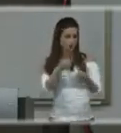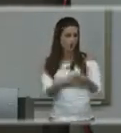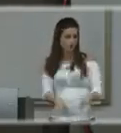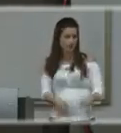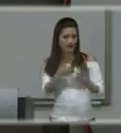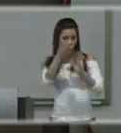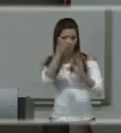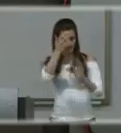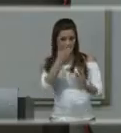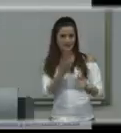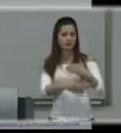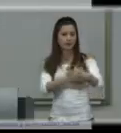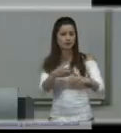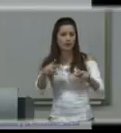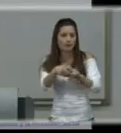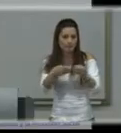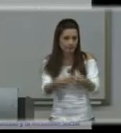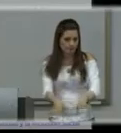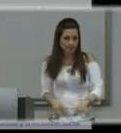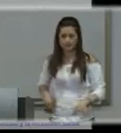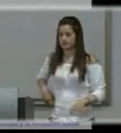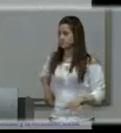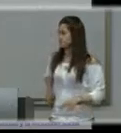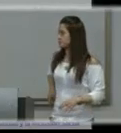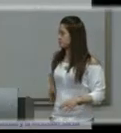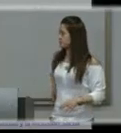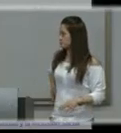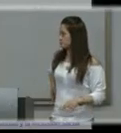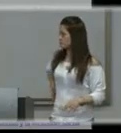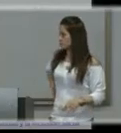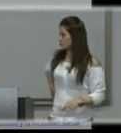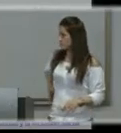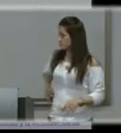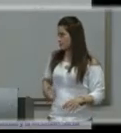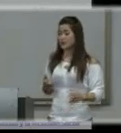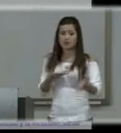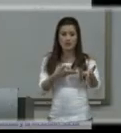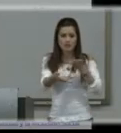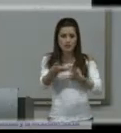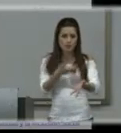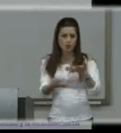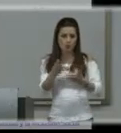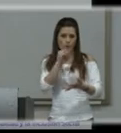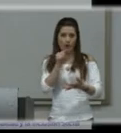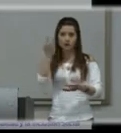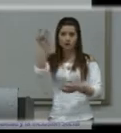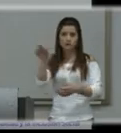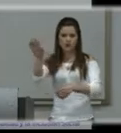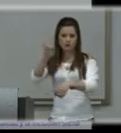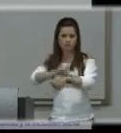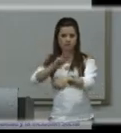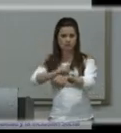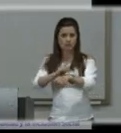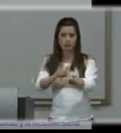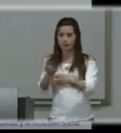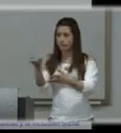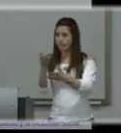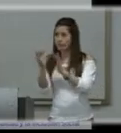Los procedimientos, no hay interacción cuando hay interdicción, entonces la interacción es con el guarda.